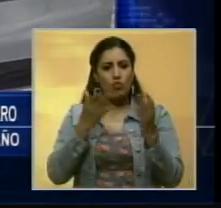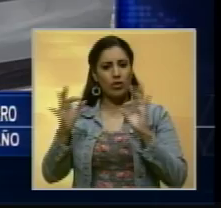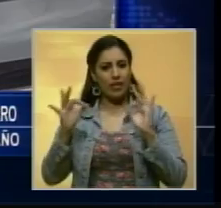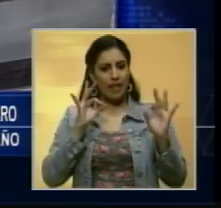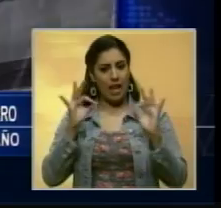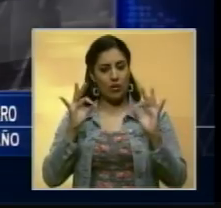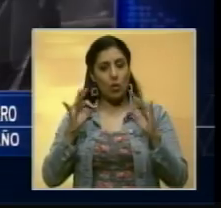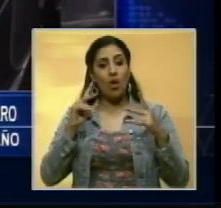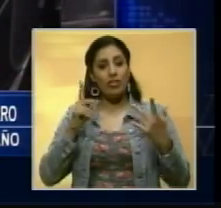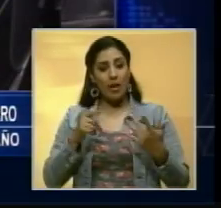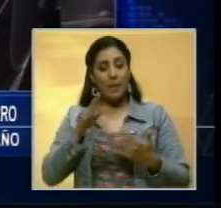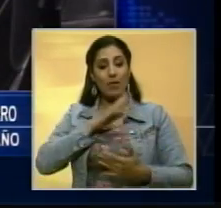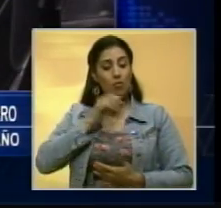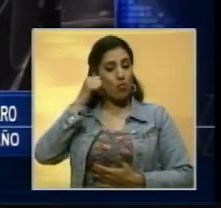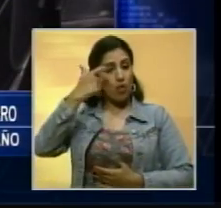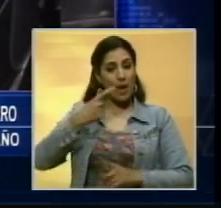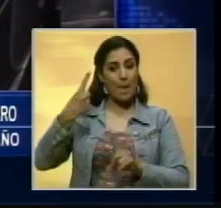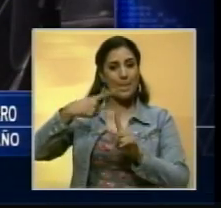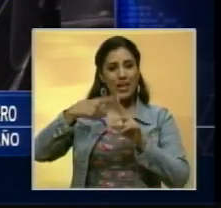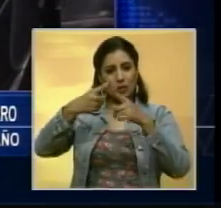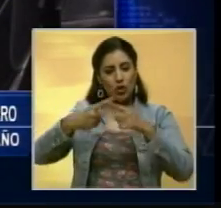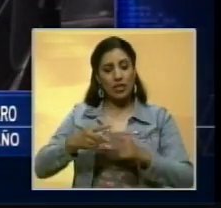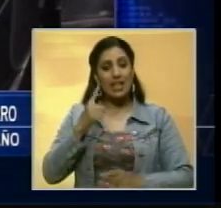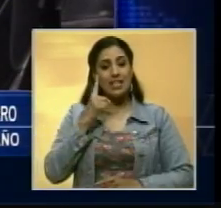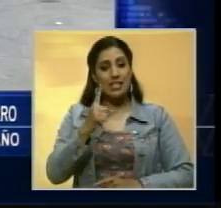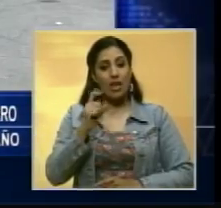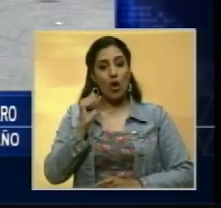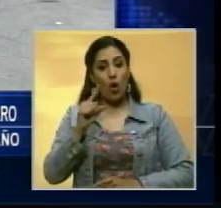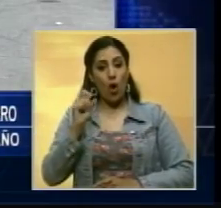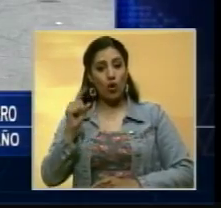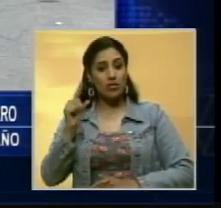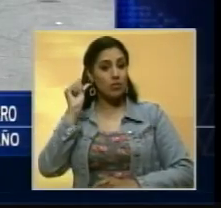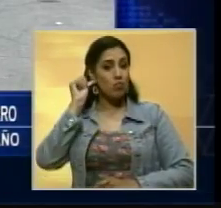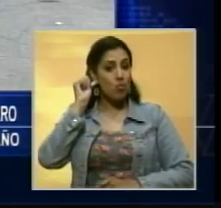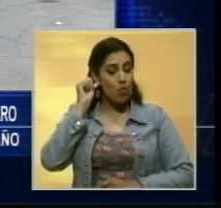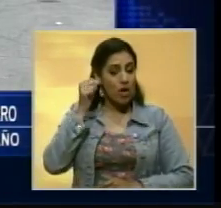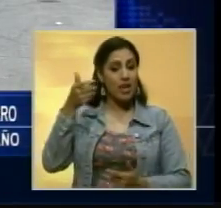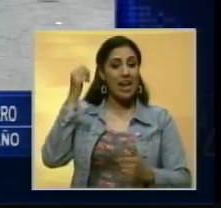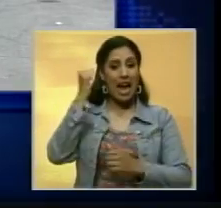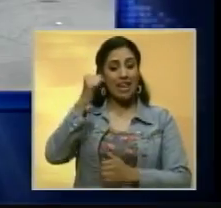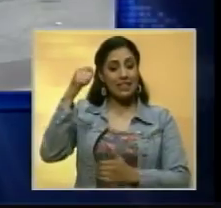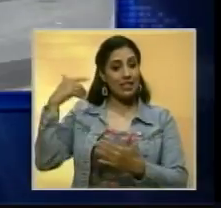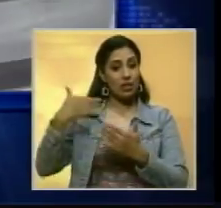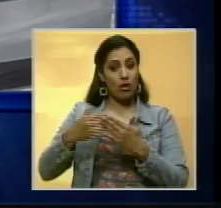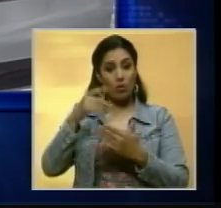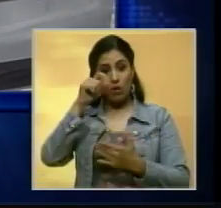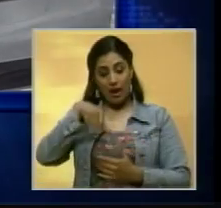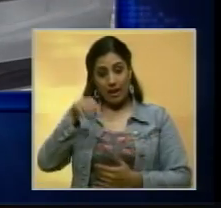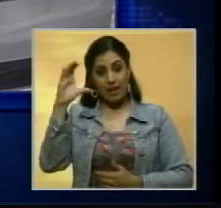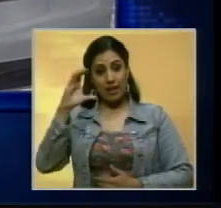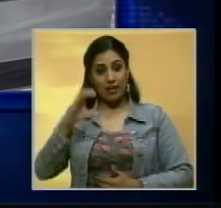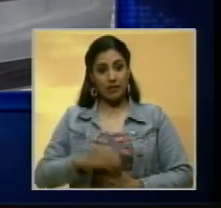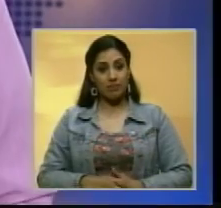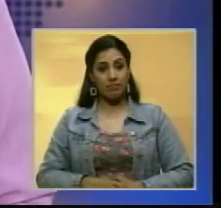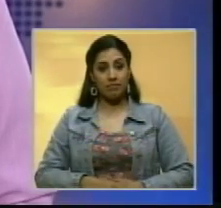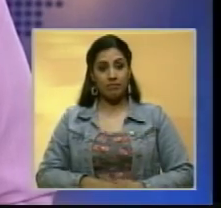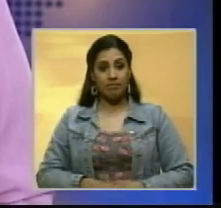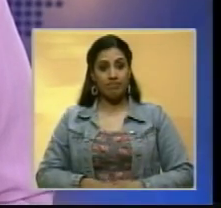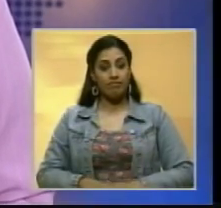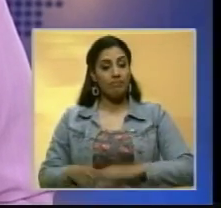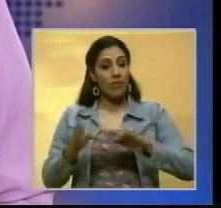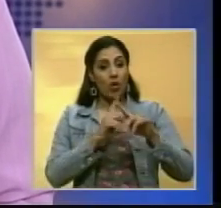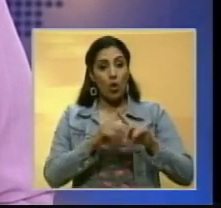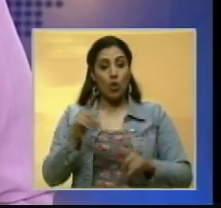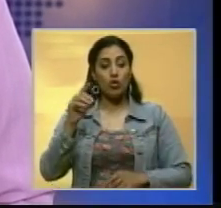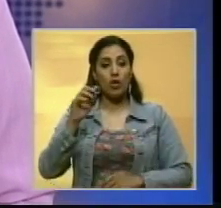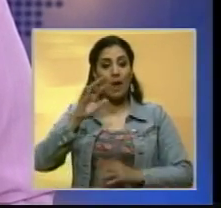teatro. Con el crimen de esta dama suman ya 111 las mujeres asesinadas en lo que va de año en la Gran Caracas.